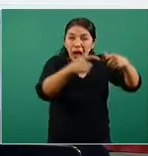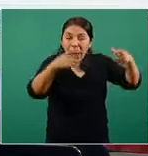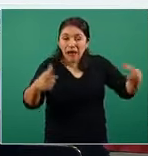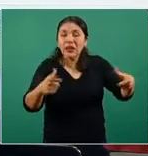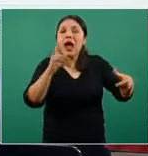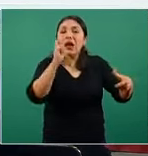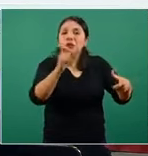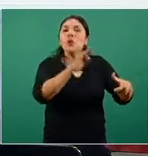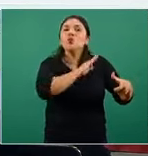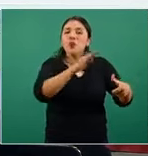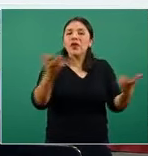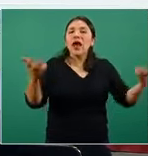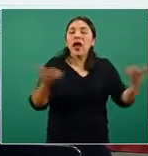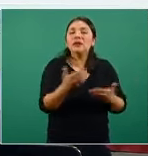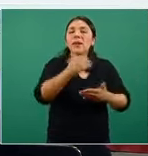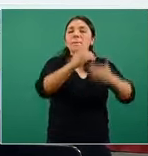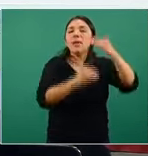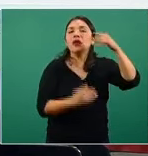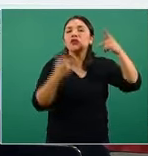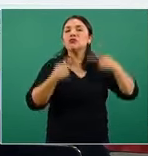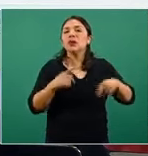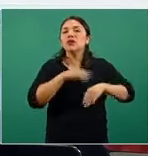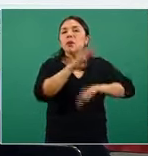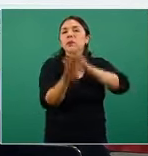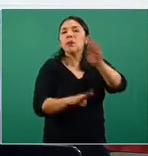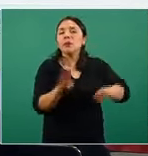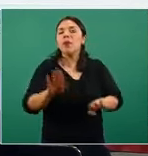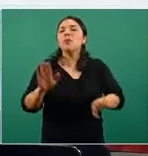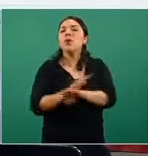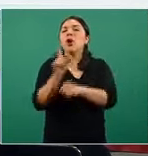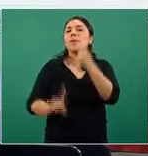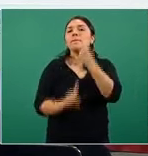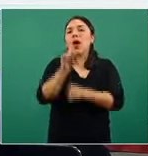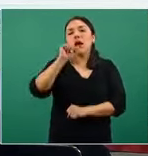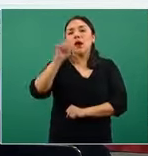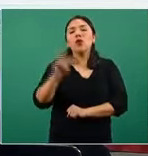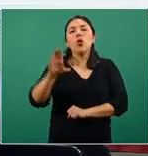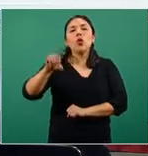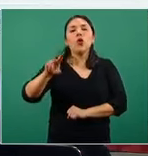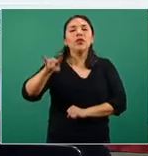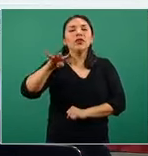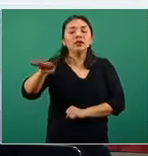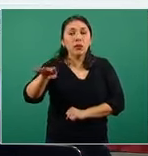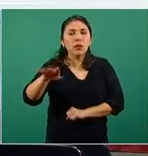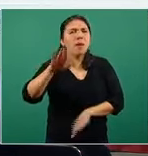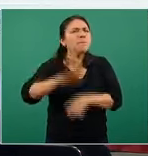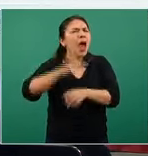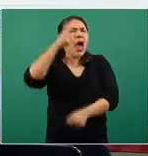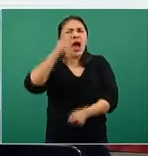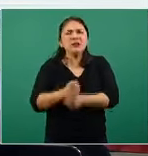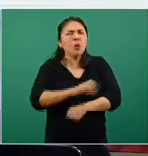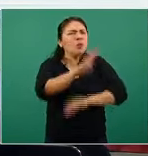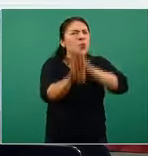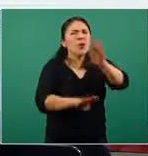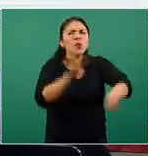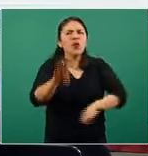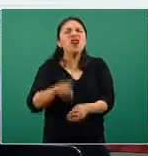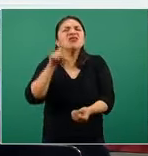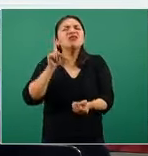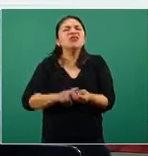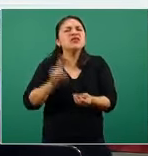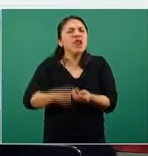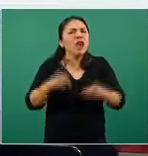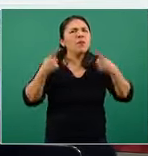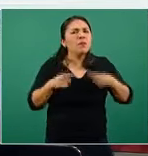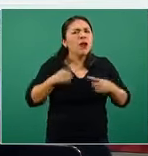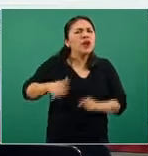personas fallezcan a consecuencia del COVID-19. ¿Quiénes son los que están falleciendo en mayor cantidad para efectos de